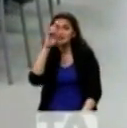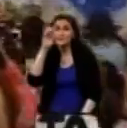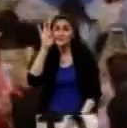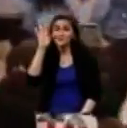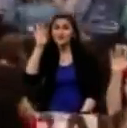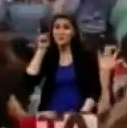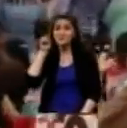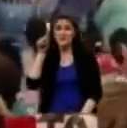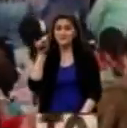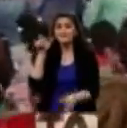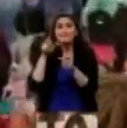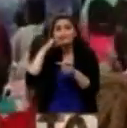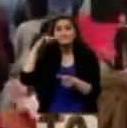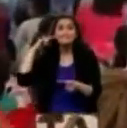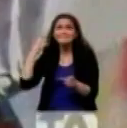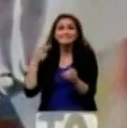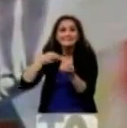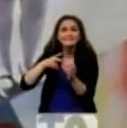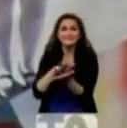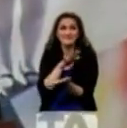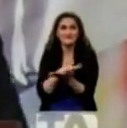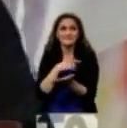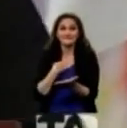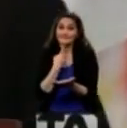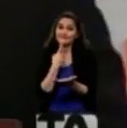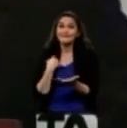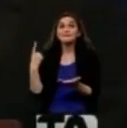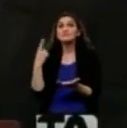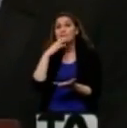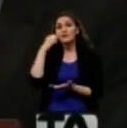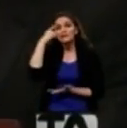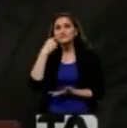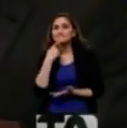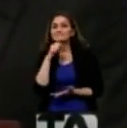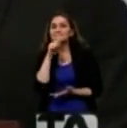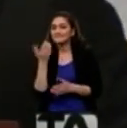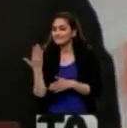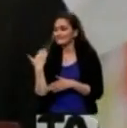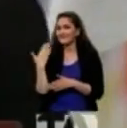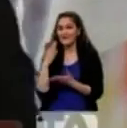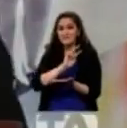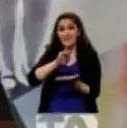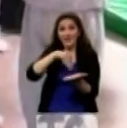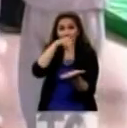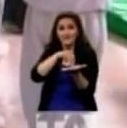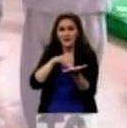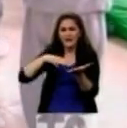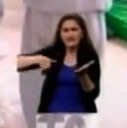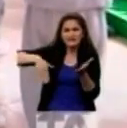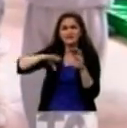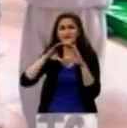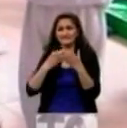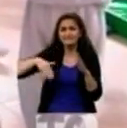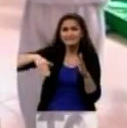clases Que viva la revolución educativa en su intervención Correa habló del retraso en el inicio de clases en manaví donde más de 4000